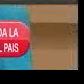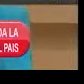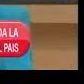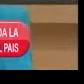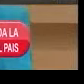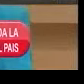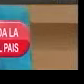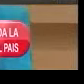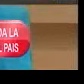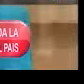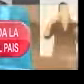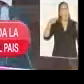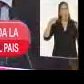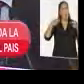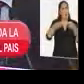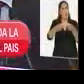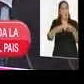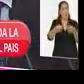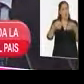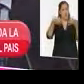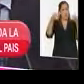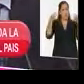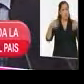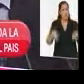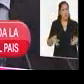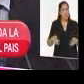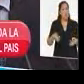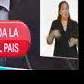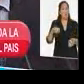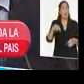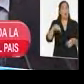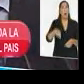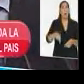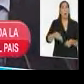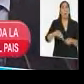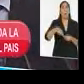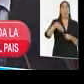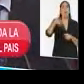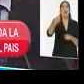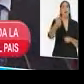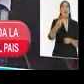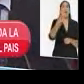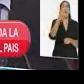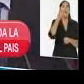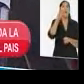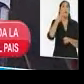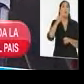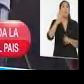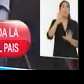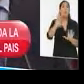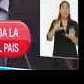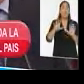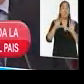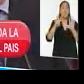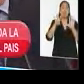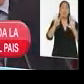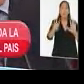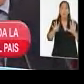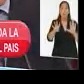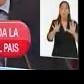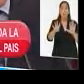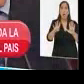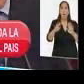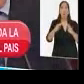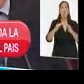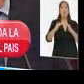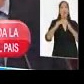uno tiene siempre esa tendencia a la comparación. Sí me parece en términos generales que el presidente